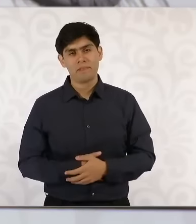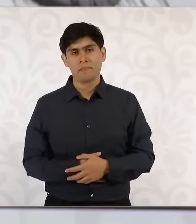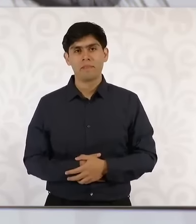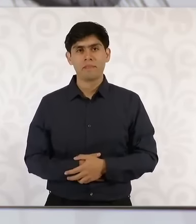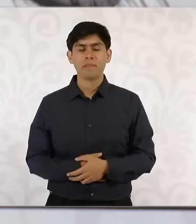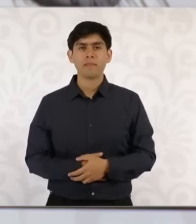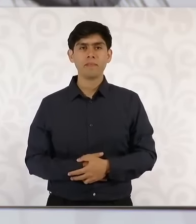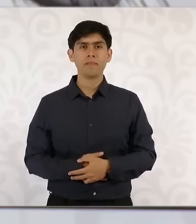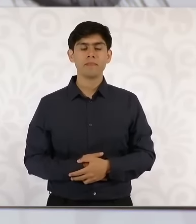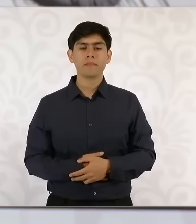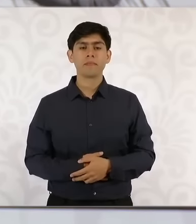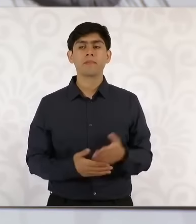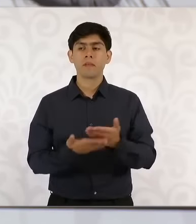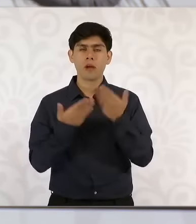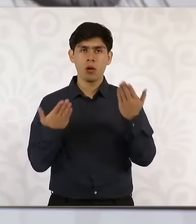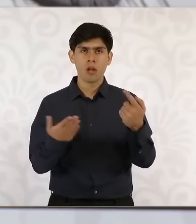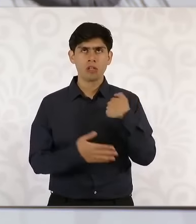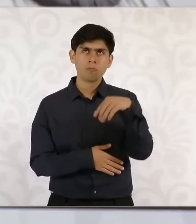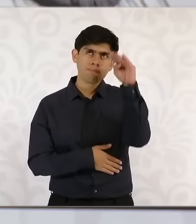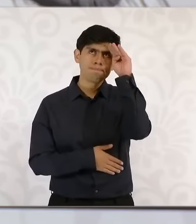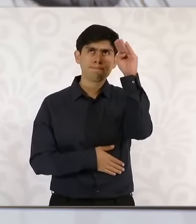ahora, haciendo una reflexión,